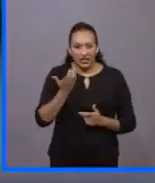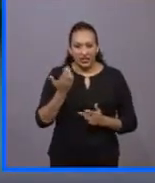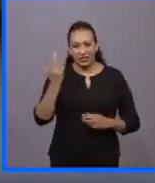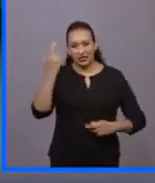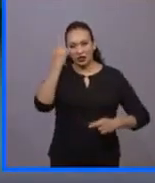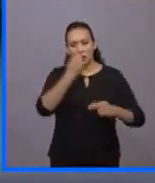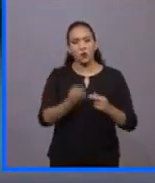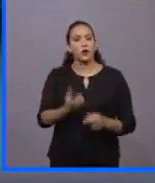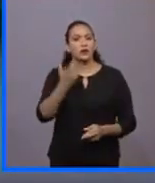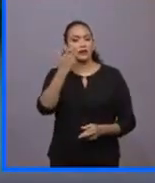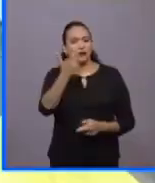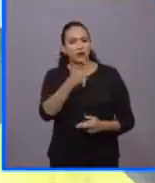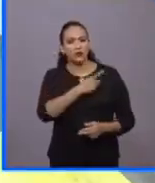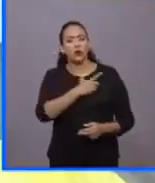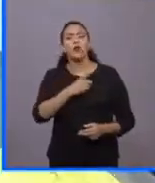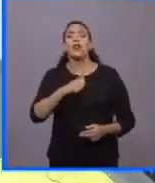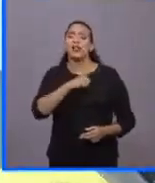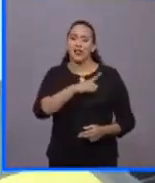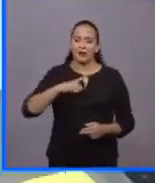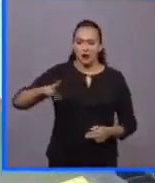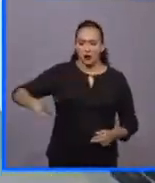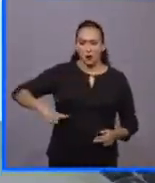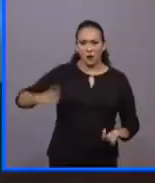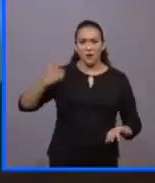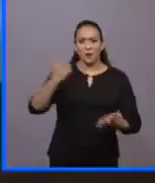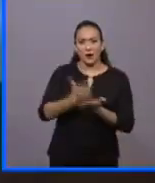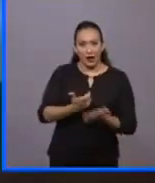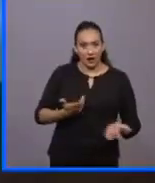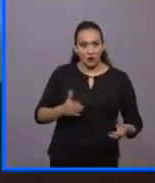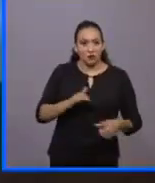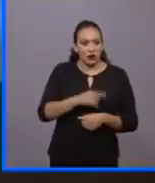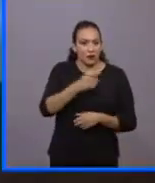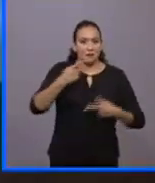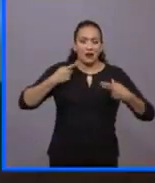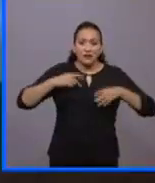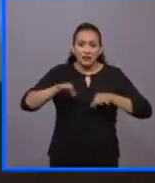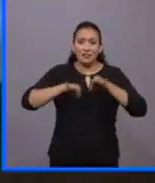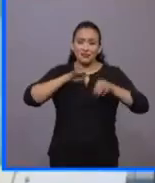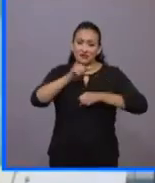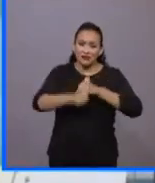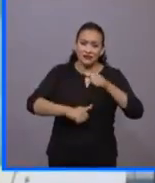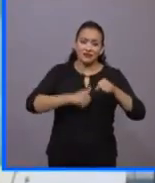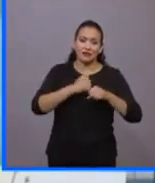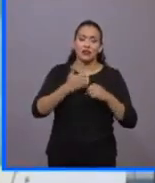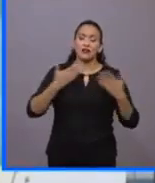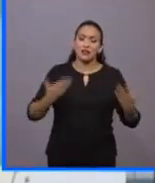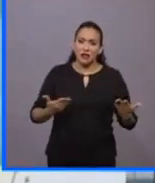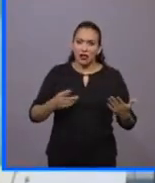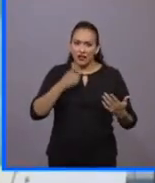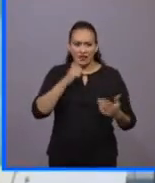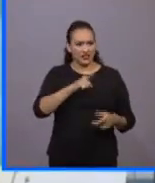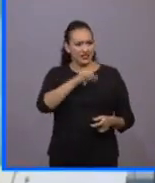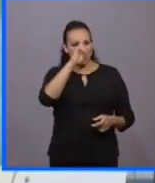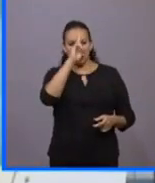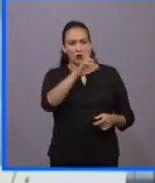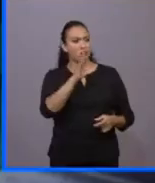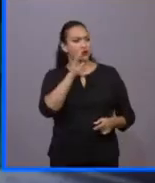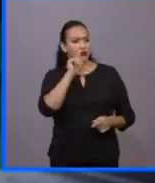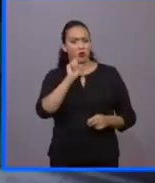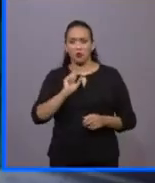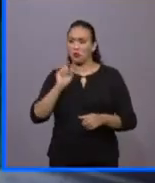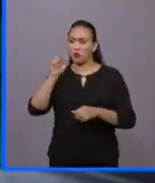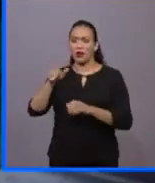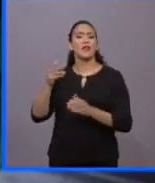los montos que debe cubrir el gobierno federal como indemnización ante la prohibición a los juzgadores destituidos para ejercer